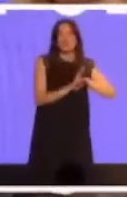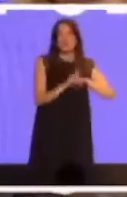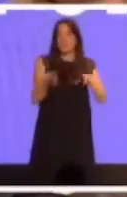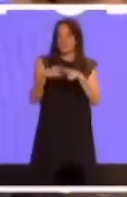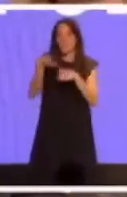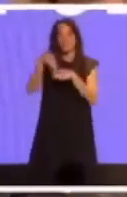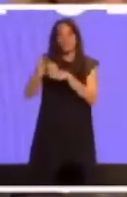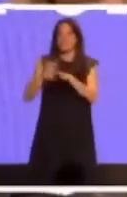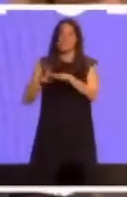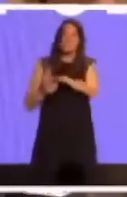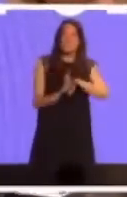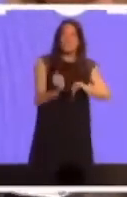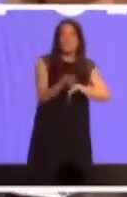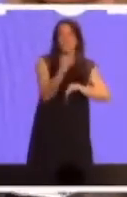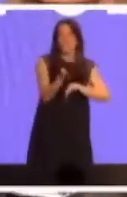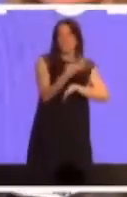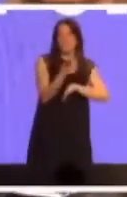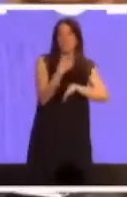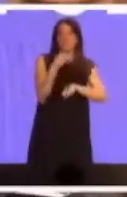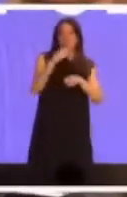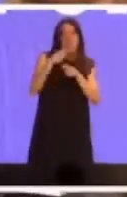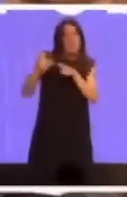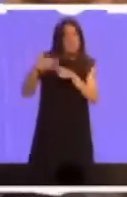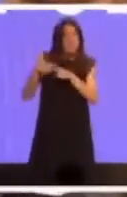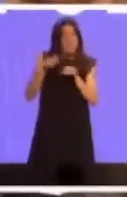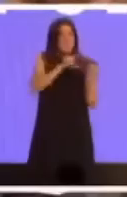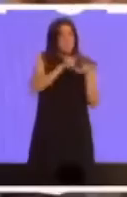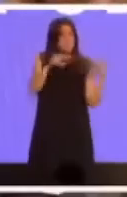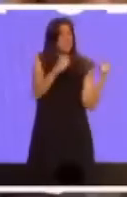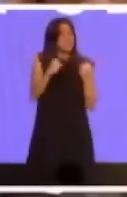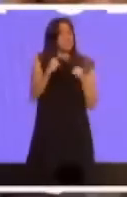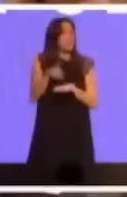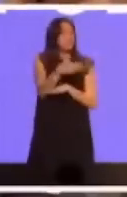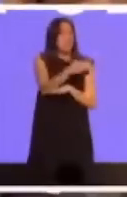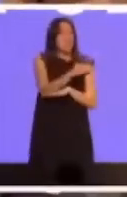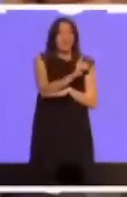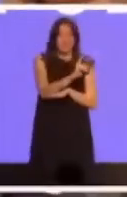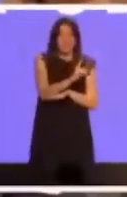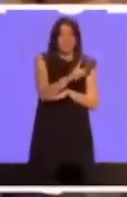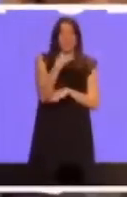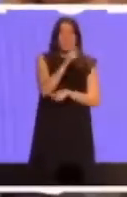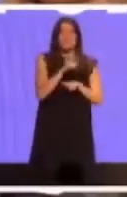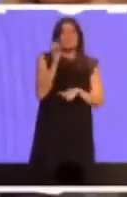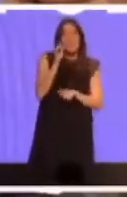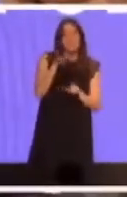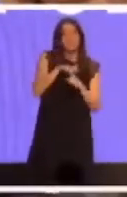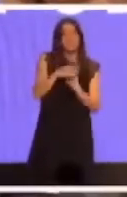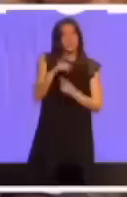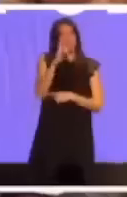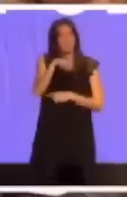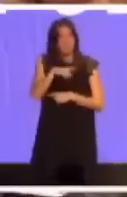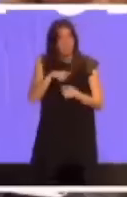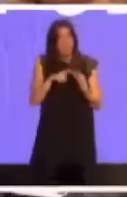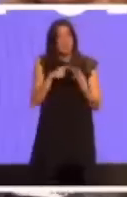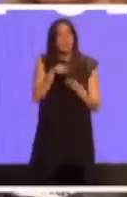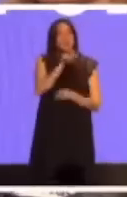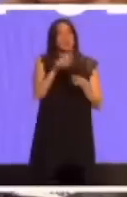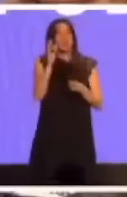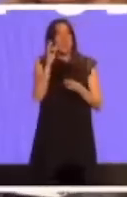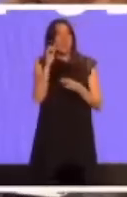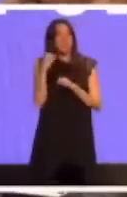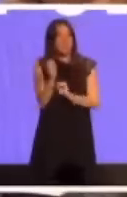y de la política institucional de las que están en contextos de prostitución de las que se las pasan fregando